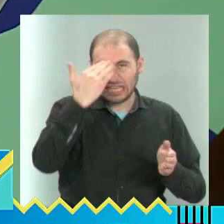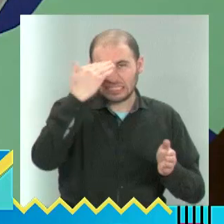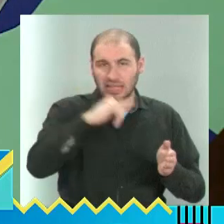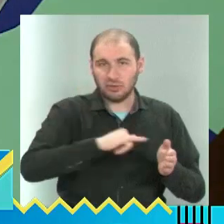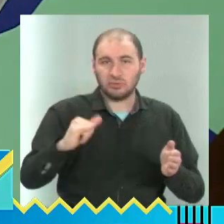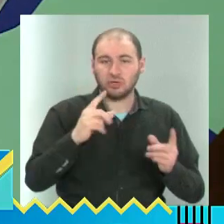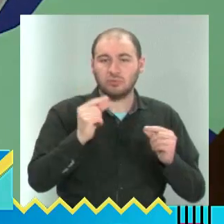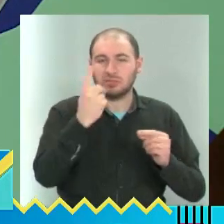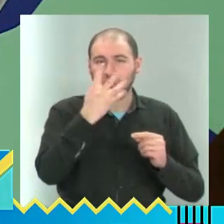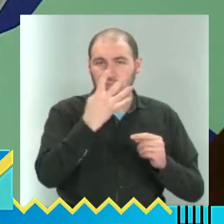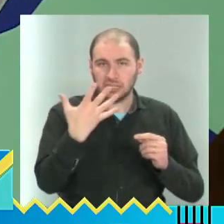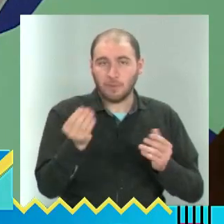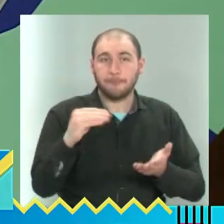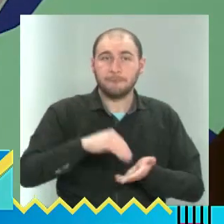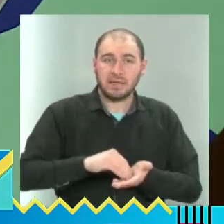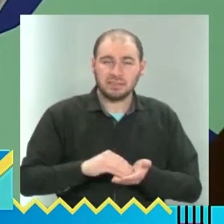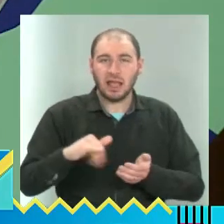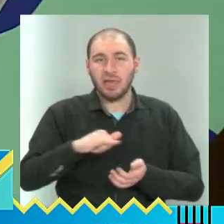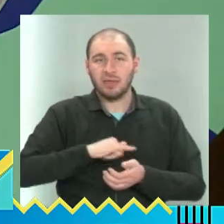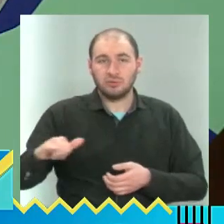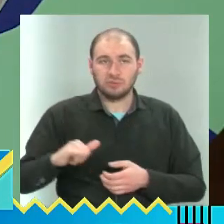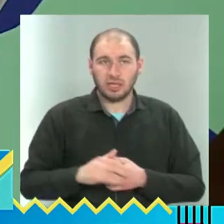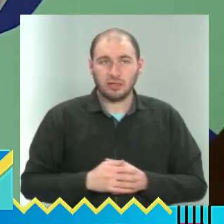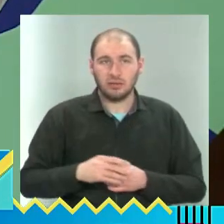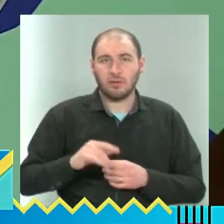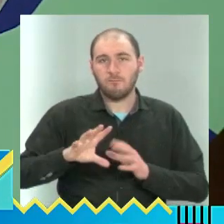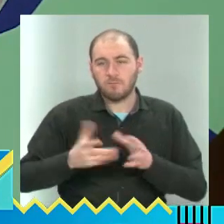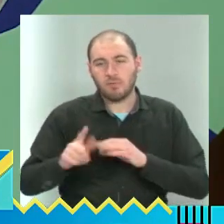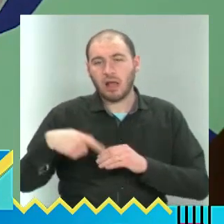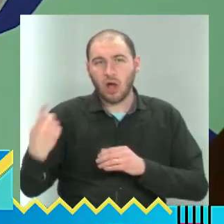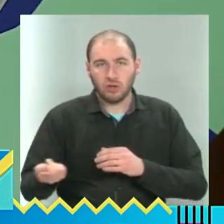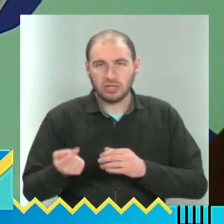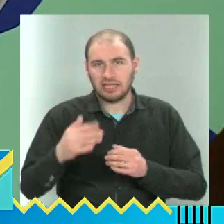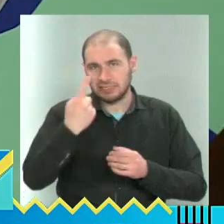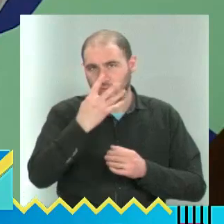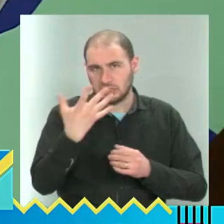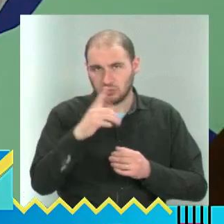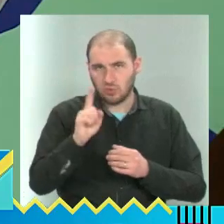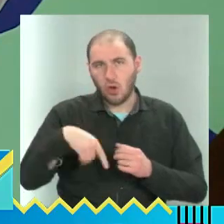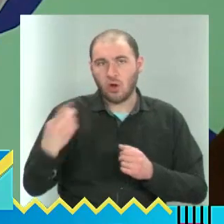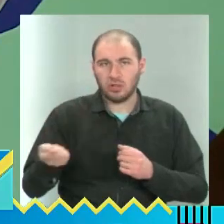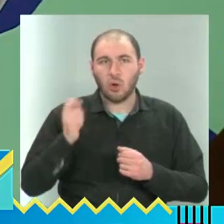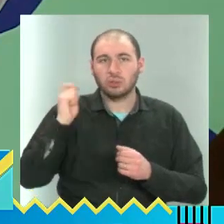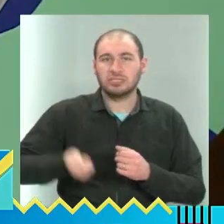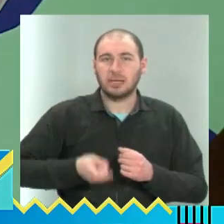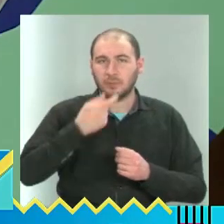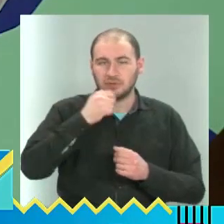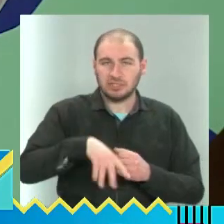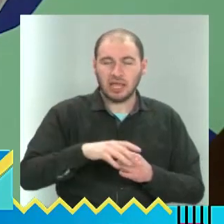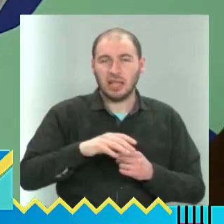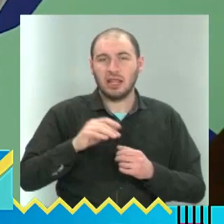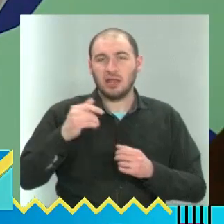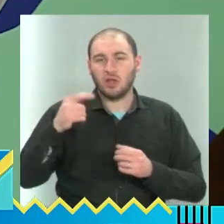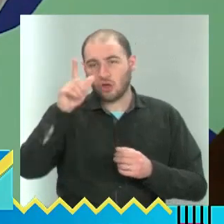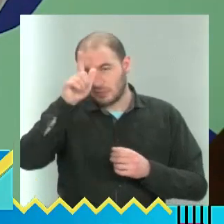por el 145, después hay que sumar las denuncias que vienen por otra vía, que no son las del 145, en la justicia provincial, en